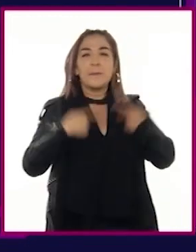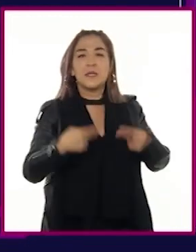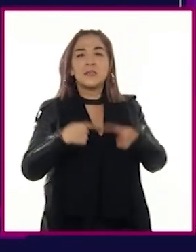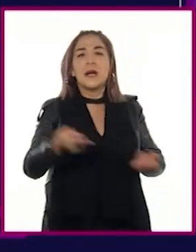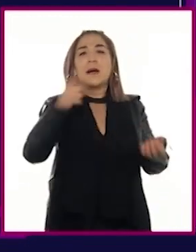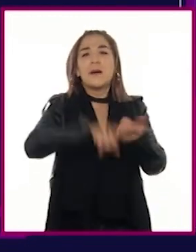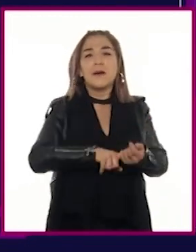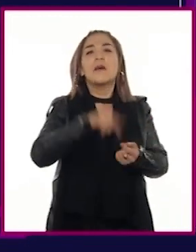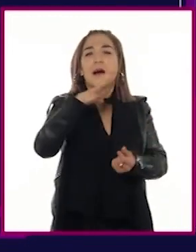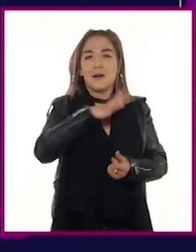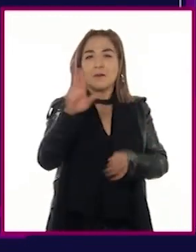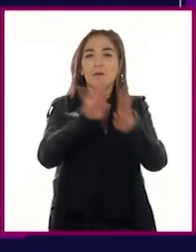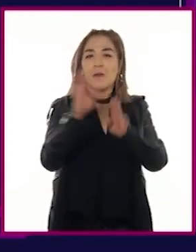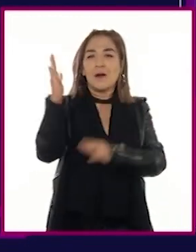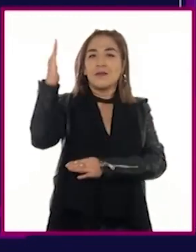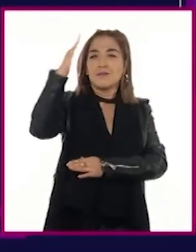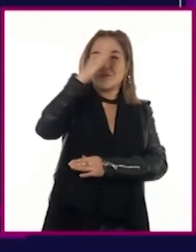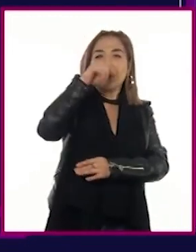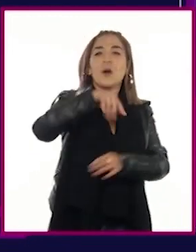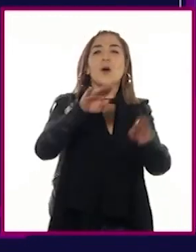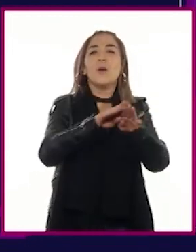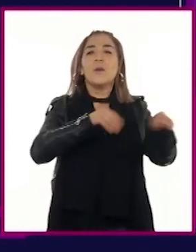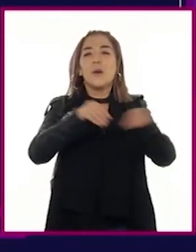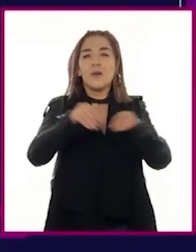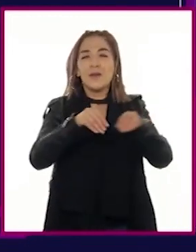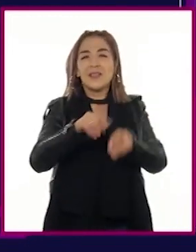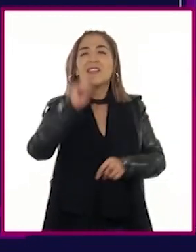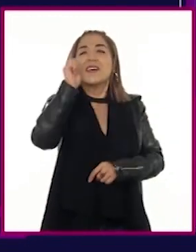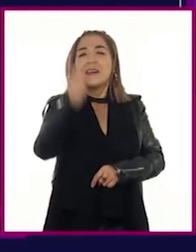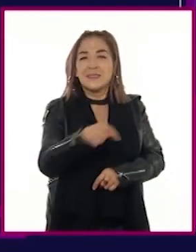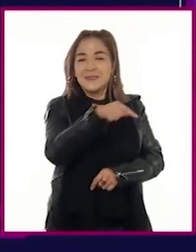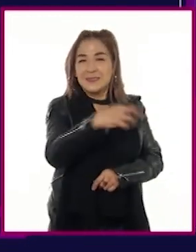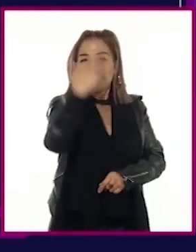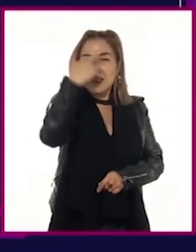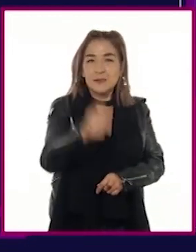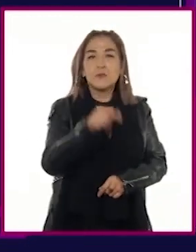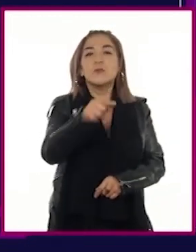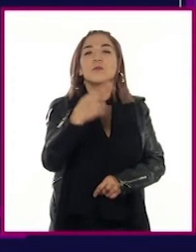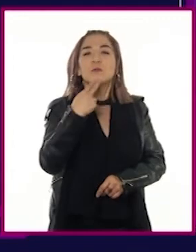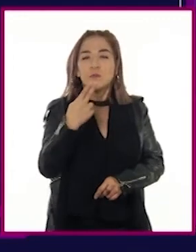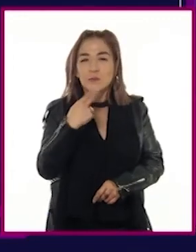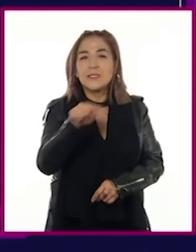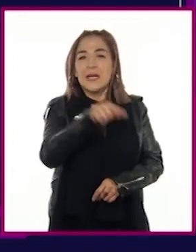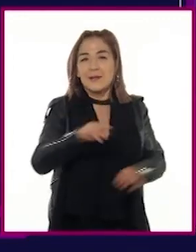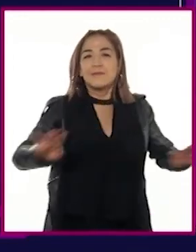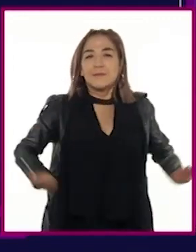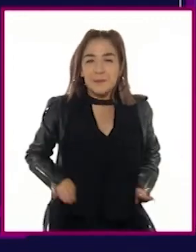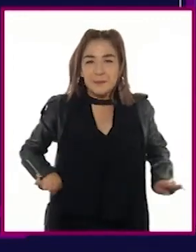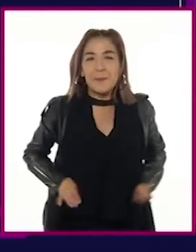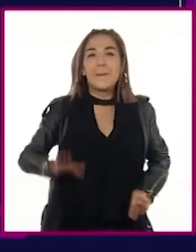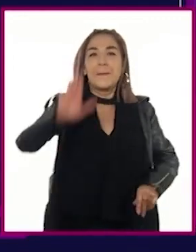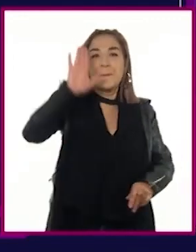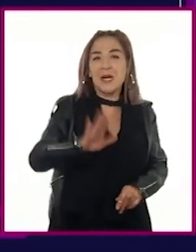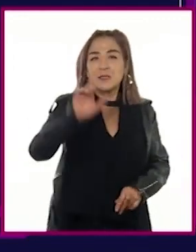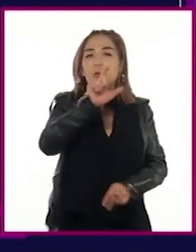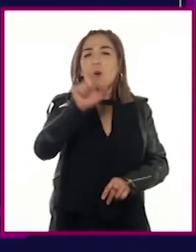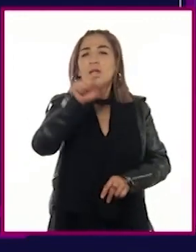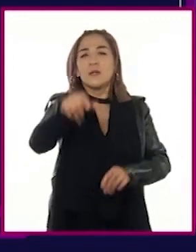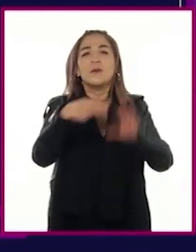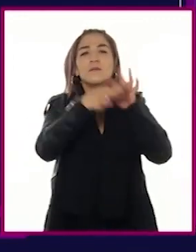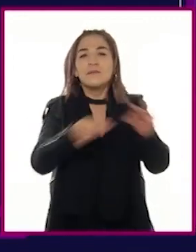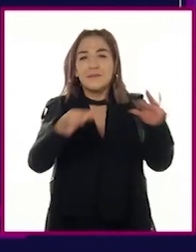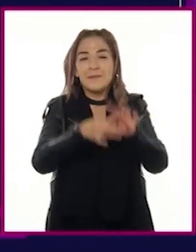guardan perpendicularidad respecto al suelo. Eso justifica el uso de las propiedades de semejanza al plantear